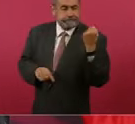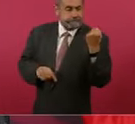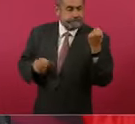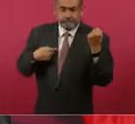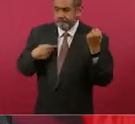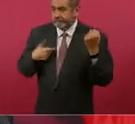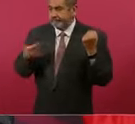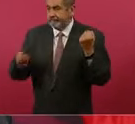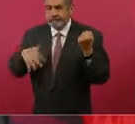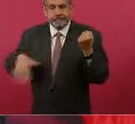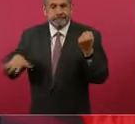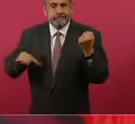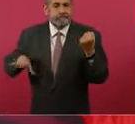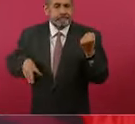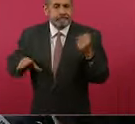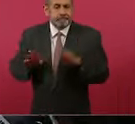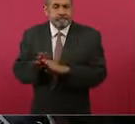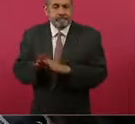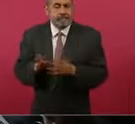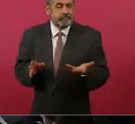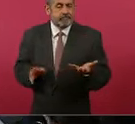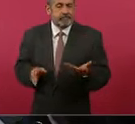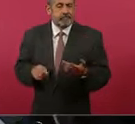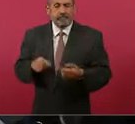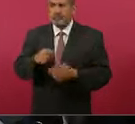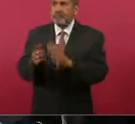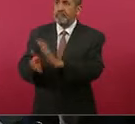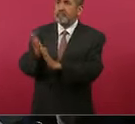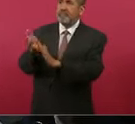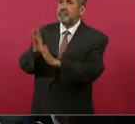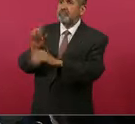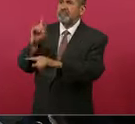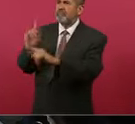el saqueo en las obras